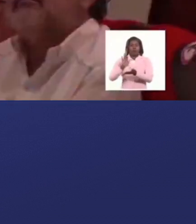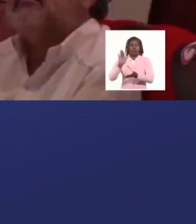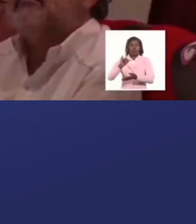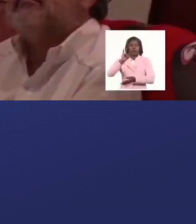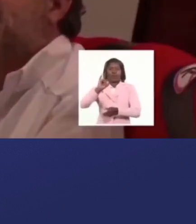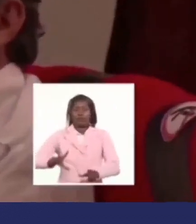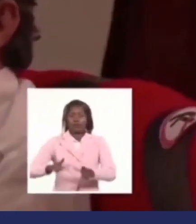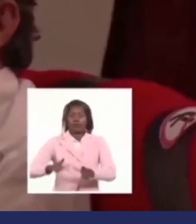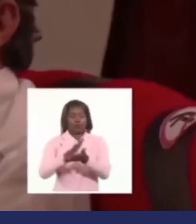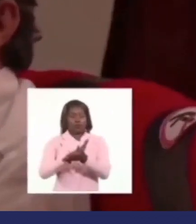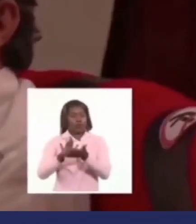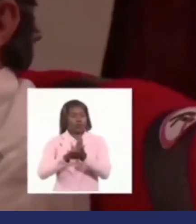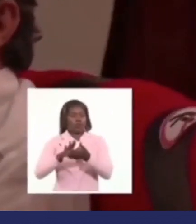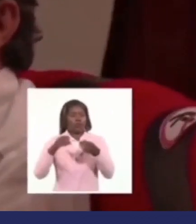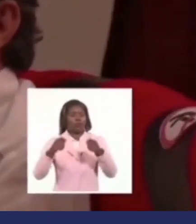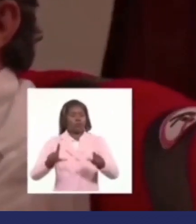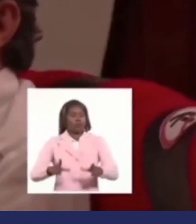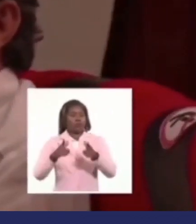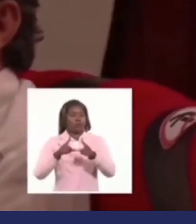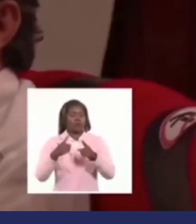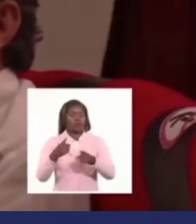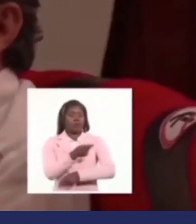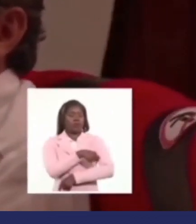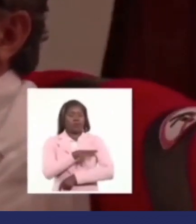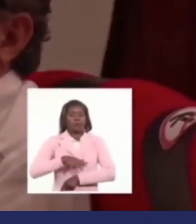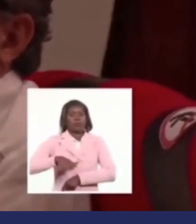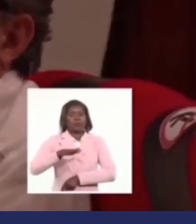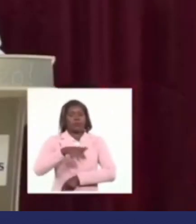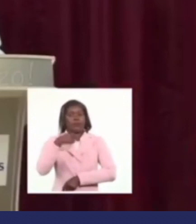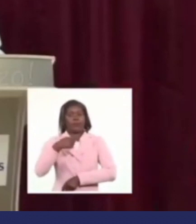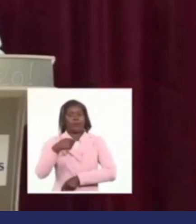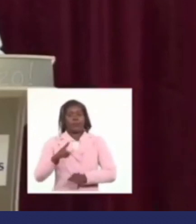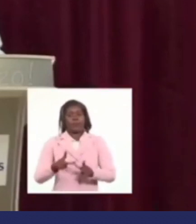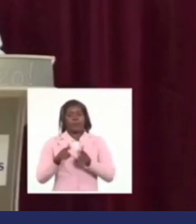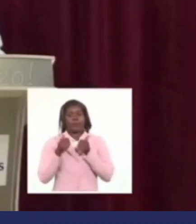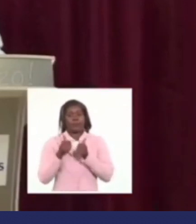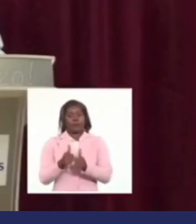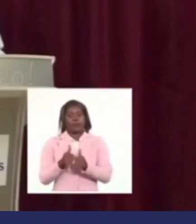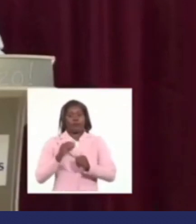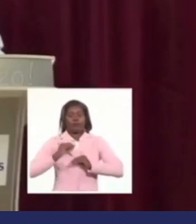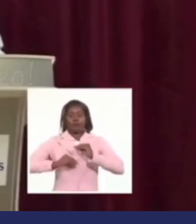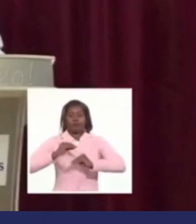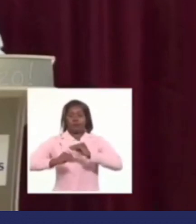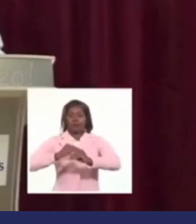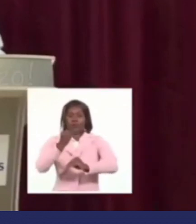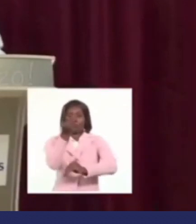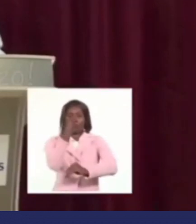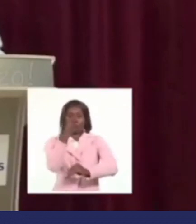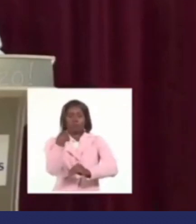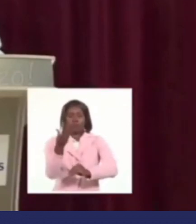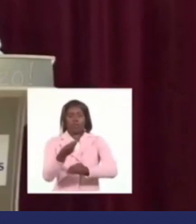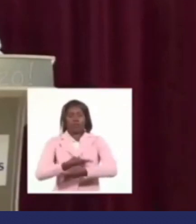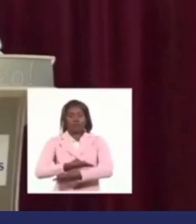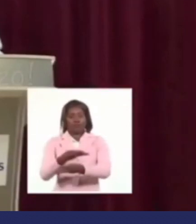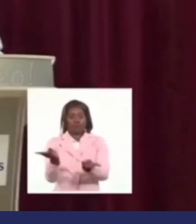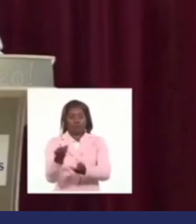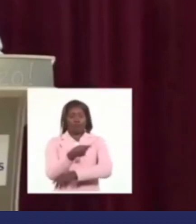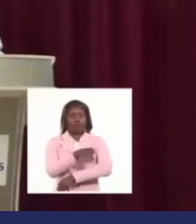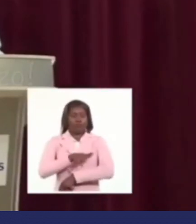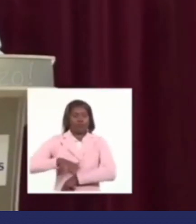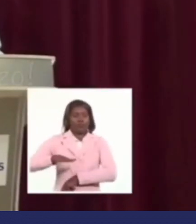número que el pueblo no los vea en la mesa. Sembrar lo necesario para cubrir esa